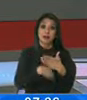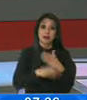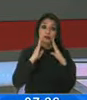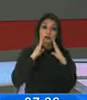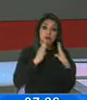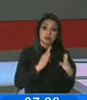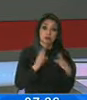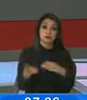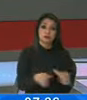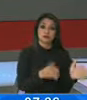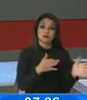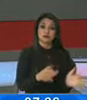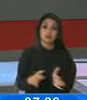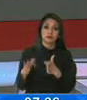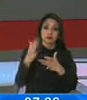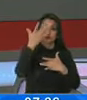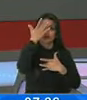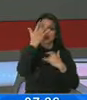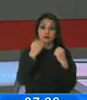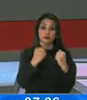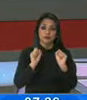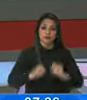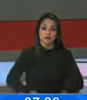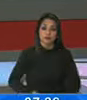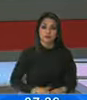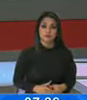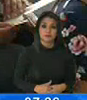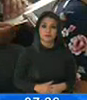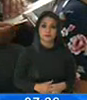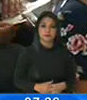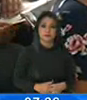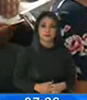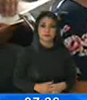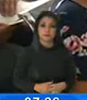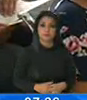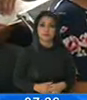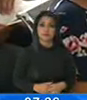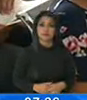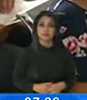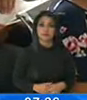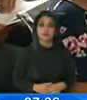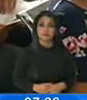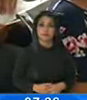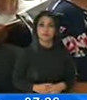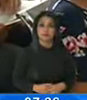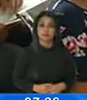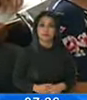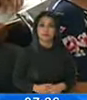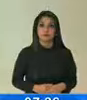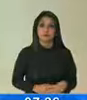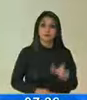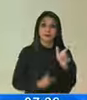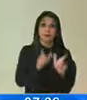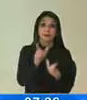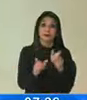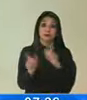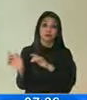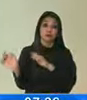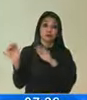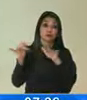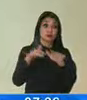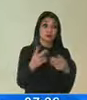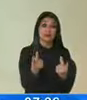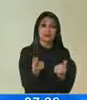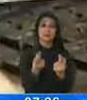tratamiento de enfermedades catastróficas. No son pocos los contribuyentes que apuran